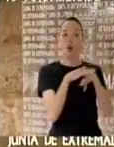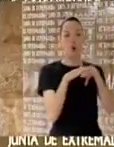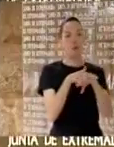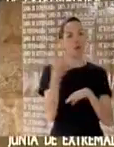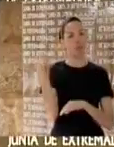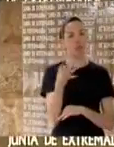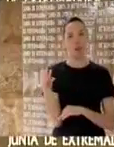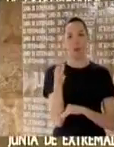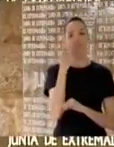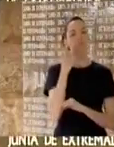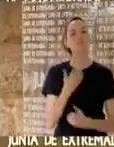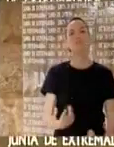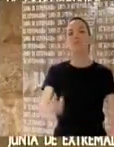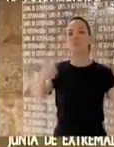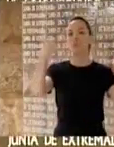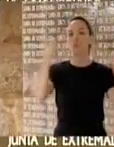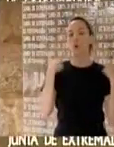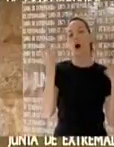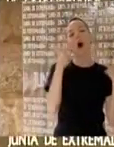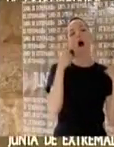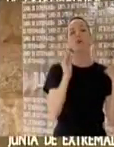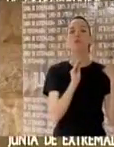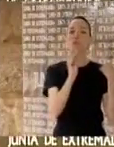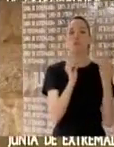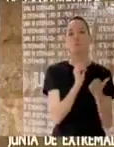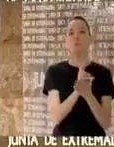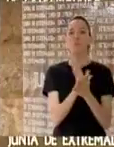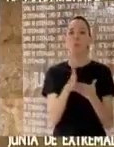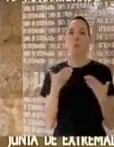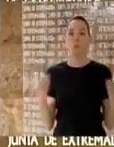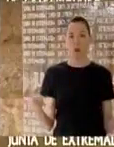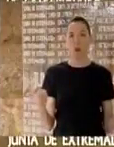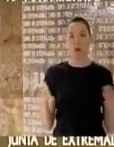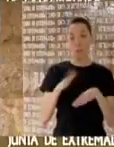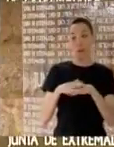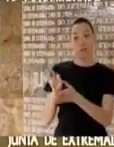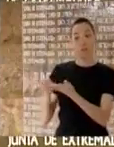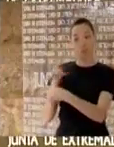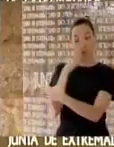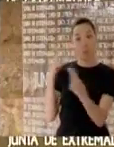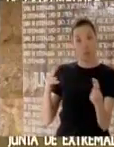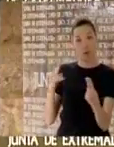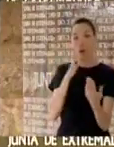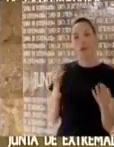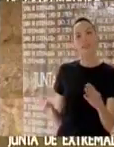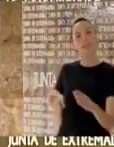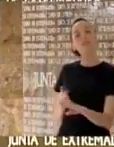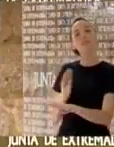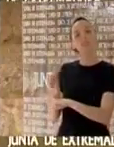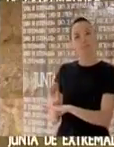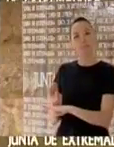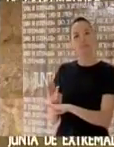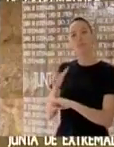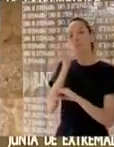por todas cuál es su propuesta para financiar los servicios públicos que ahora mismo están en manos y son competencia de las